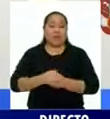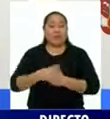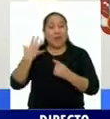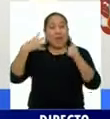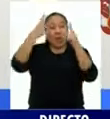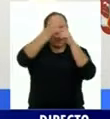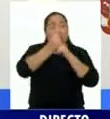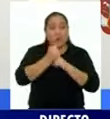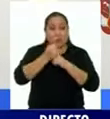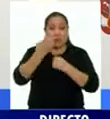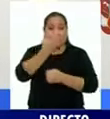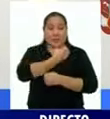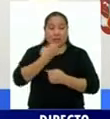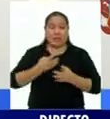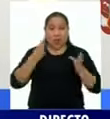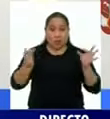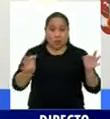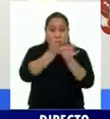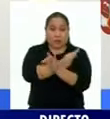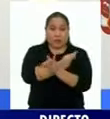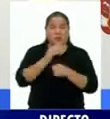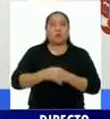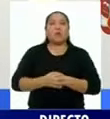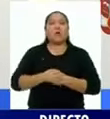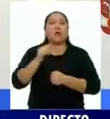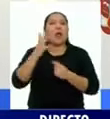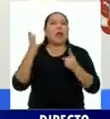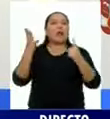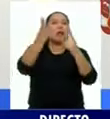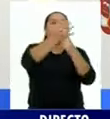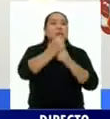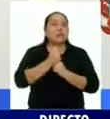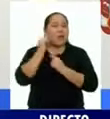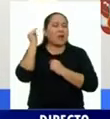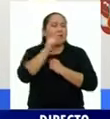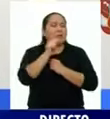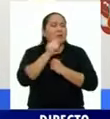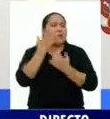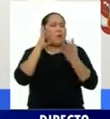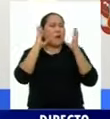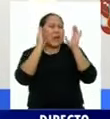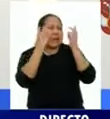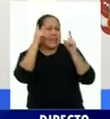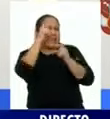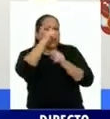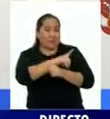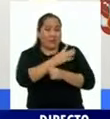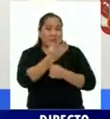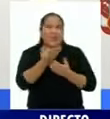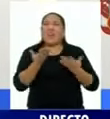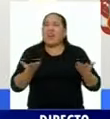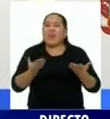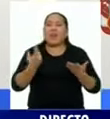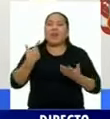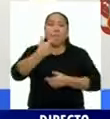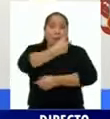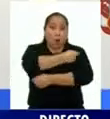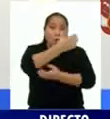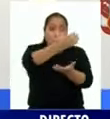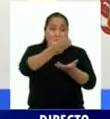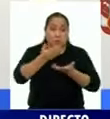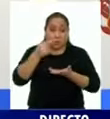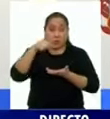de este gobierno de transición es haber conseguido algo que parecía muy difícil, tener vacunas. Y